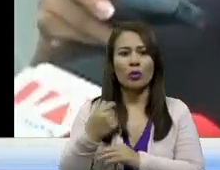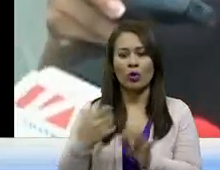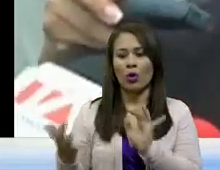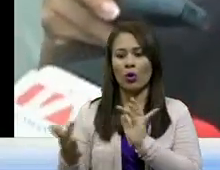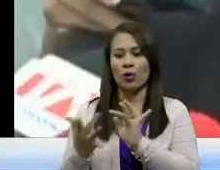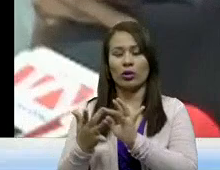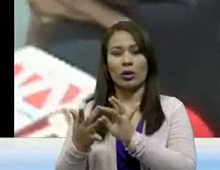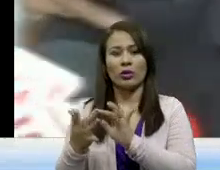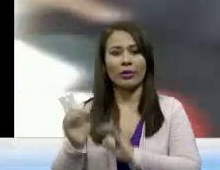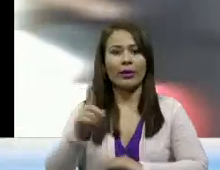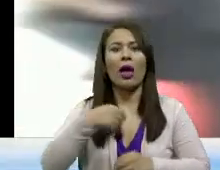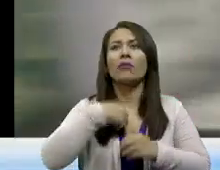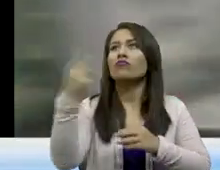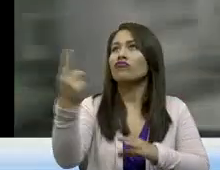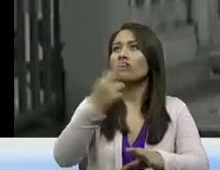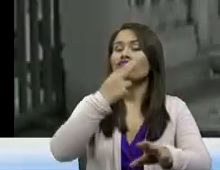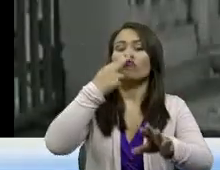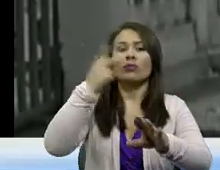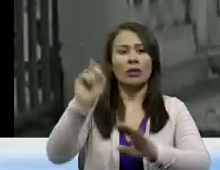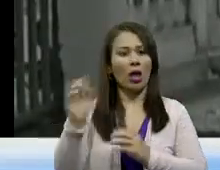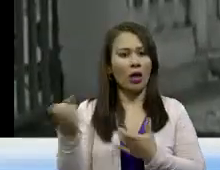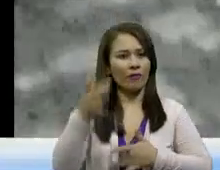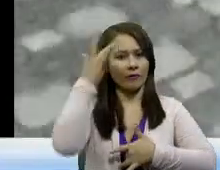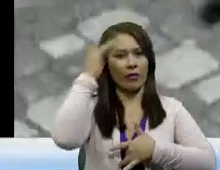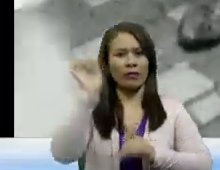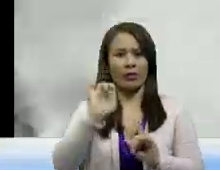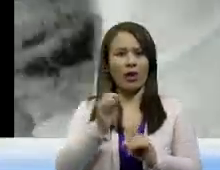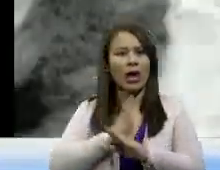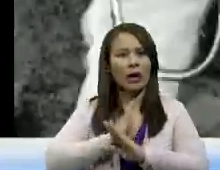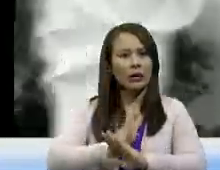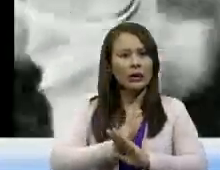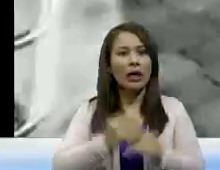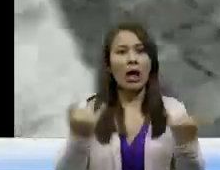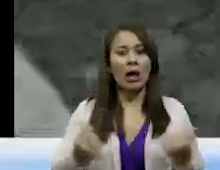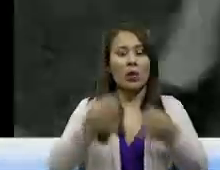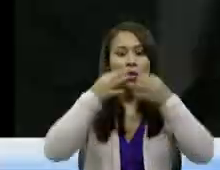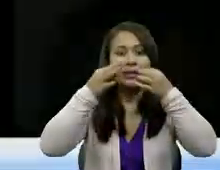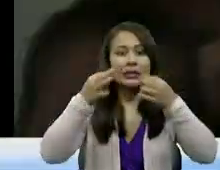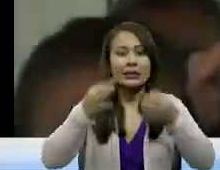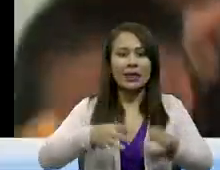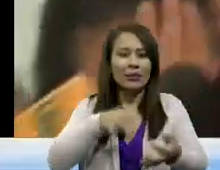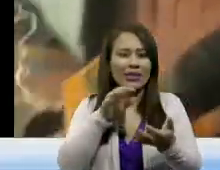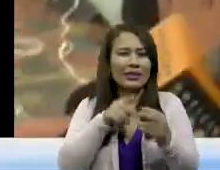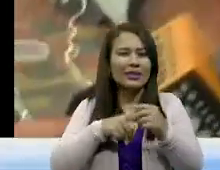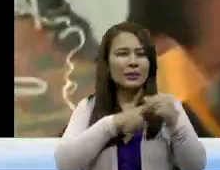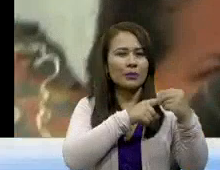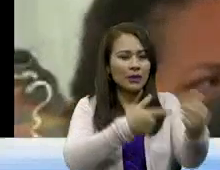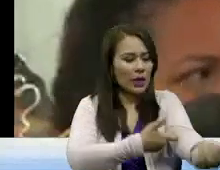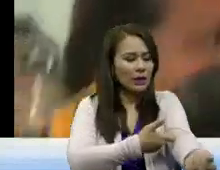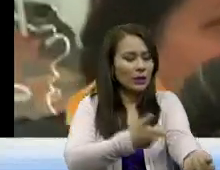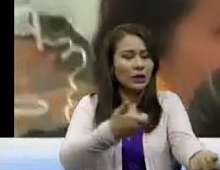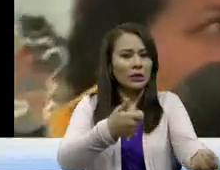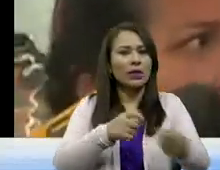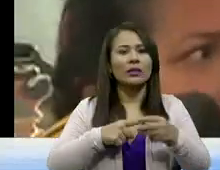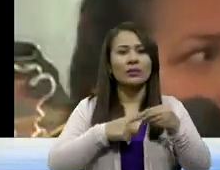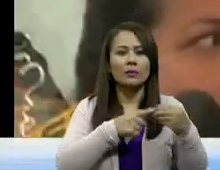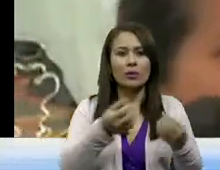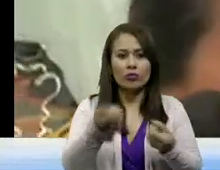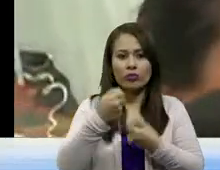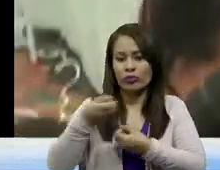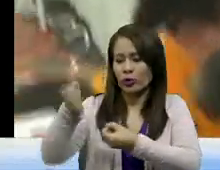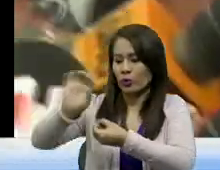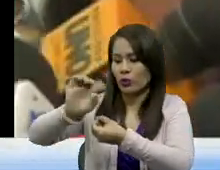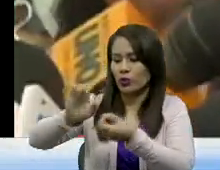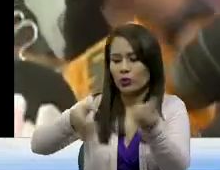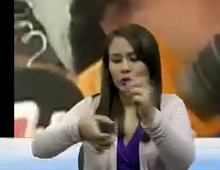que no es que ande en el ambiente. Se están realizando todos los estudios bacteriológicos. Algunos resultados que son de manera inmediata ya